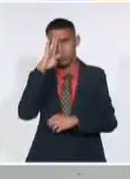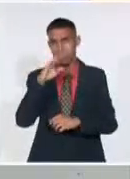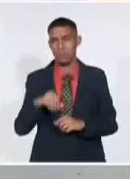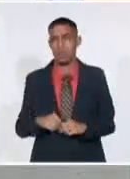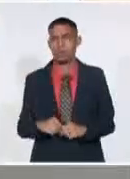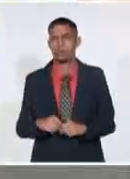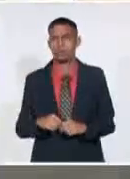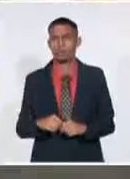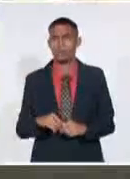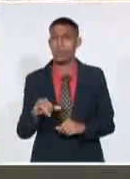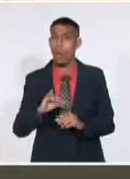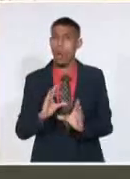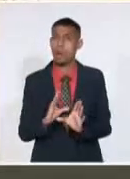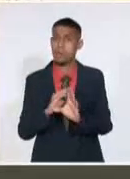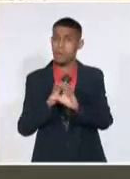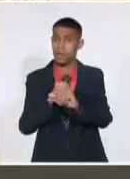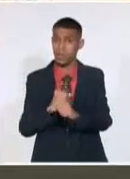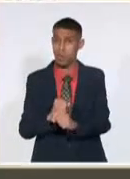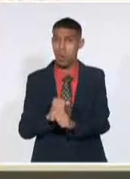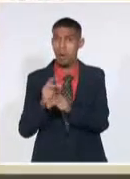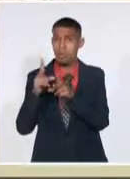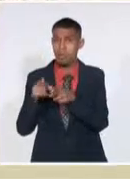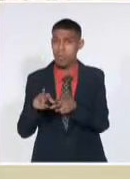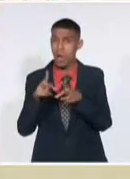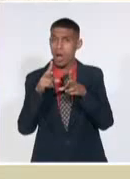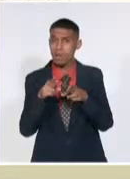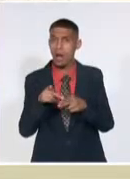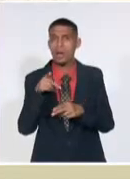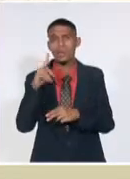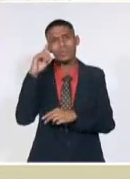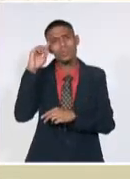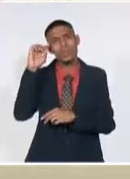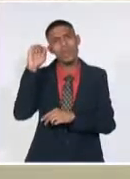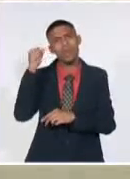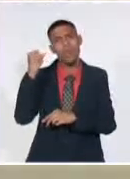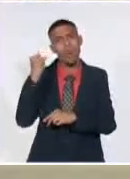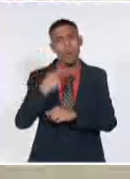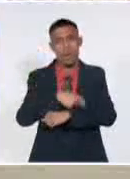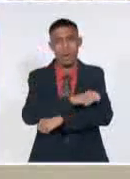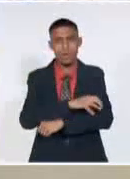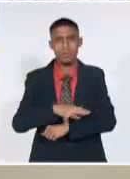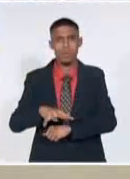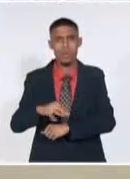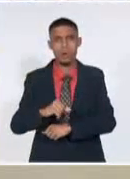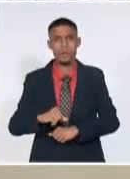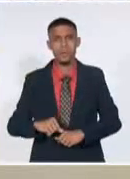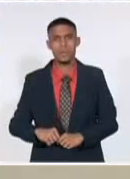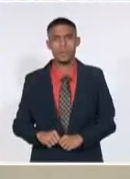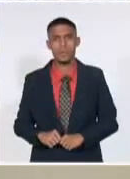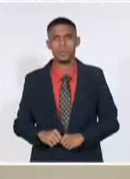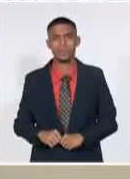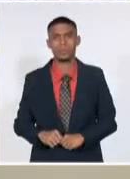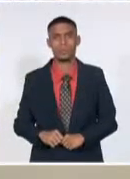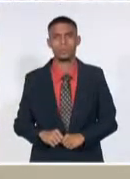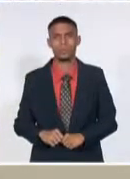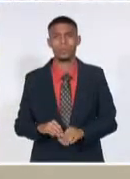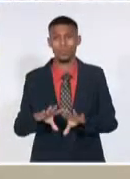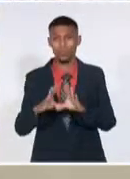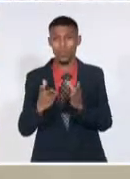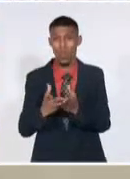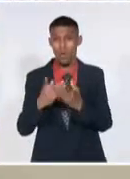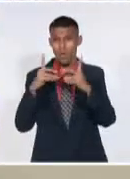como todo patrimonio documental, es símbolo de la memoria colectiva de todo un país. Estos documentos llegan